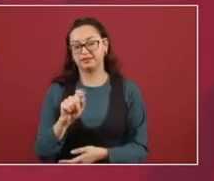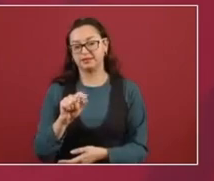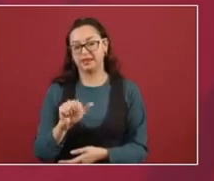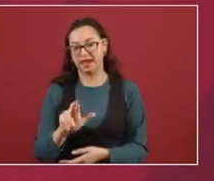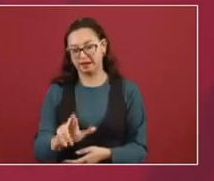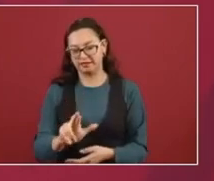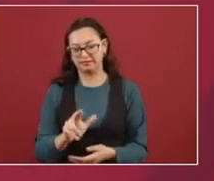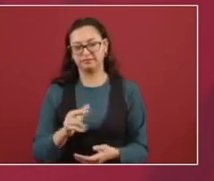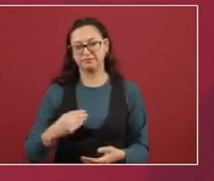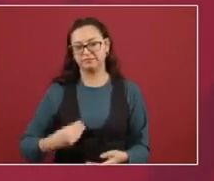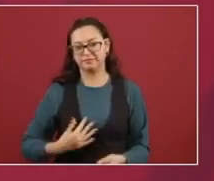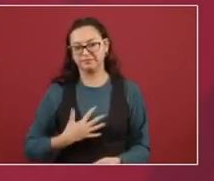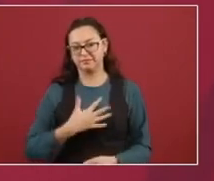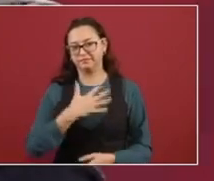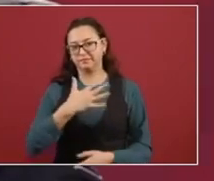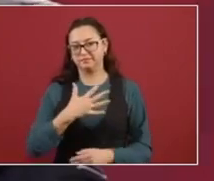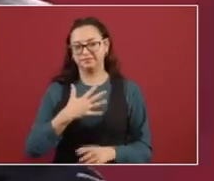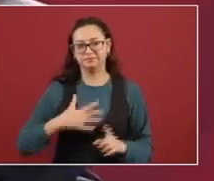ya